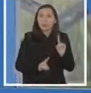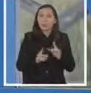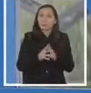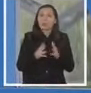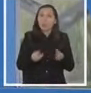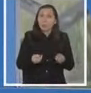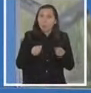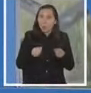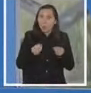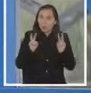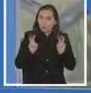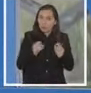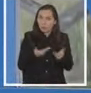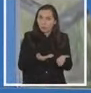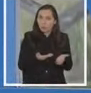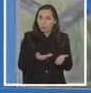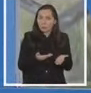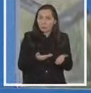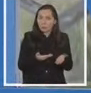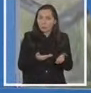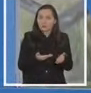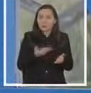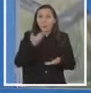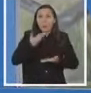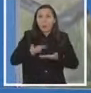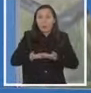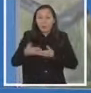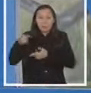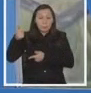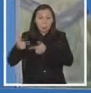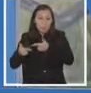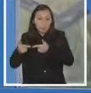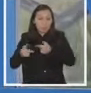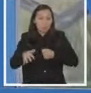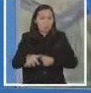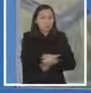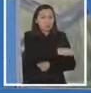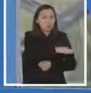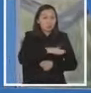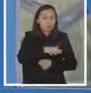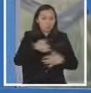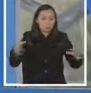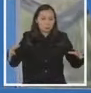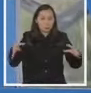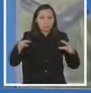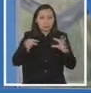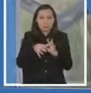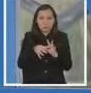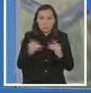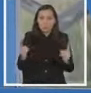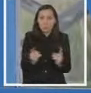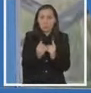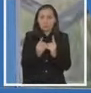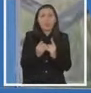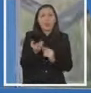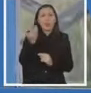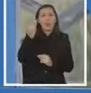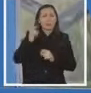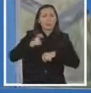muy virtuoso, que cuando la política y la sociedad vuelven a encontrarse en momentos en que están tan